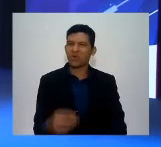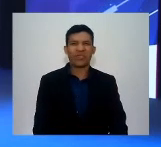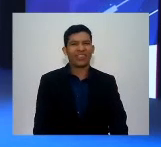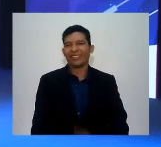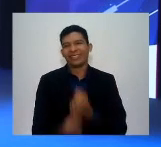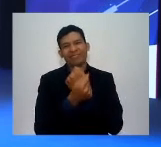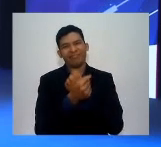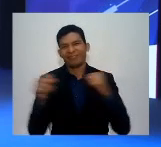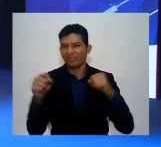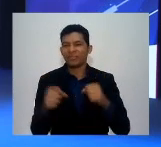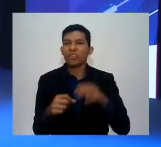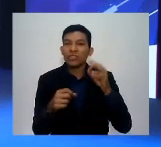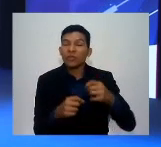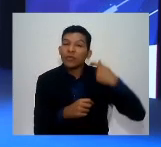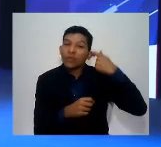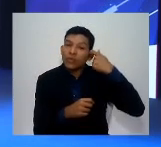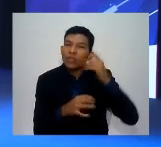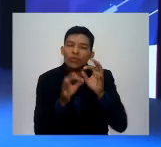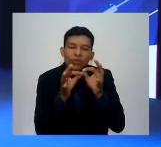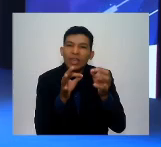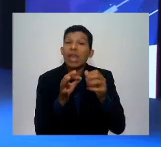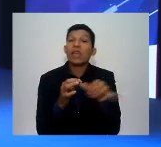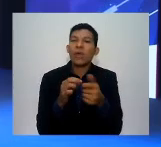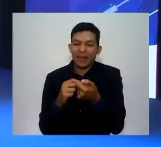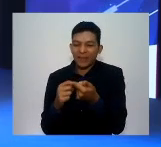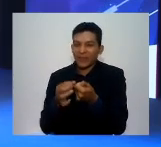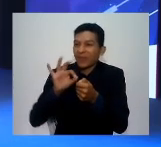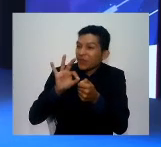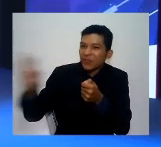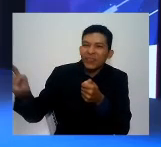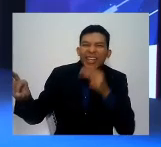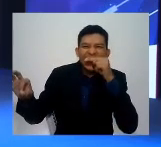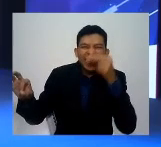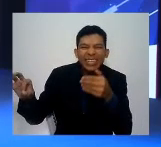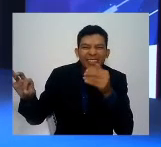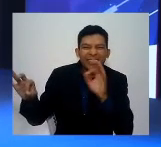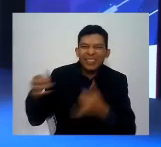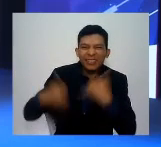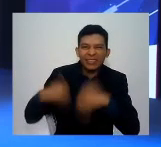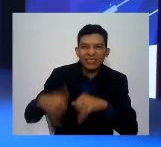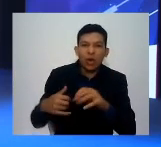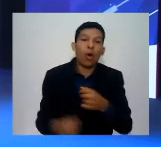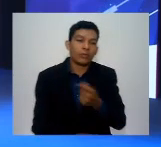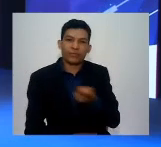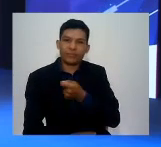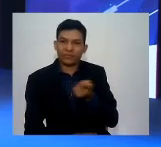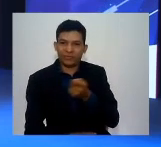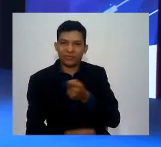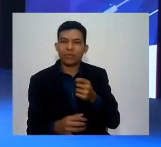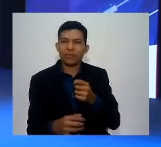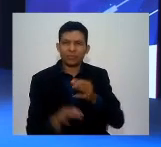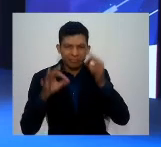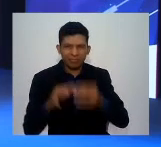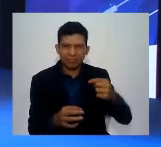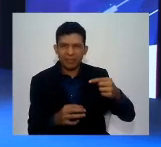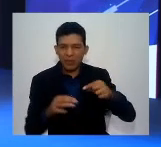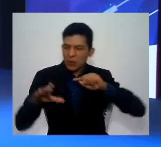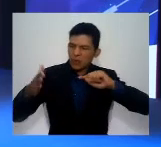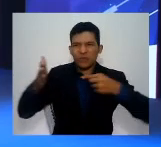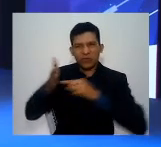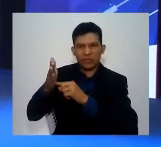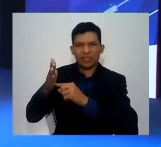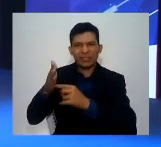el COVID. Bueno, siempre han estado presentes en nuestras vidas porque todos hemos tenido fiebre en algún momento. Pero resulta que los termómetros tienen muchas formas,